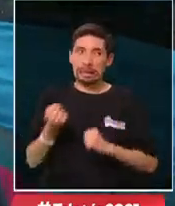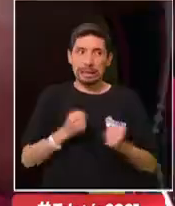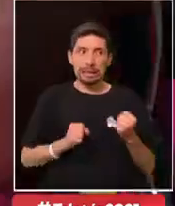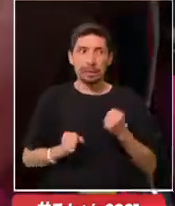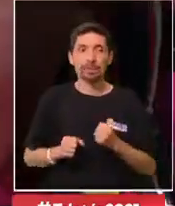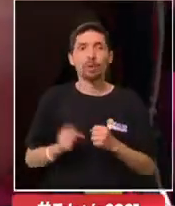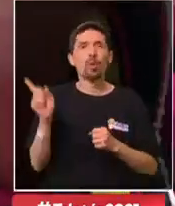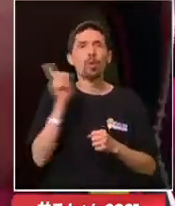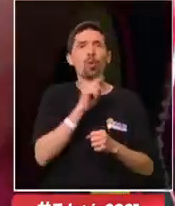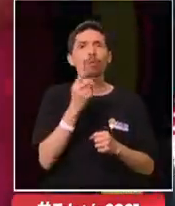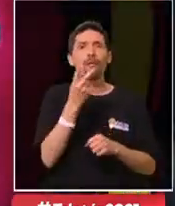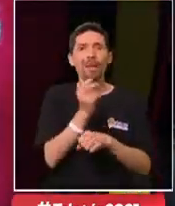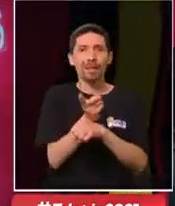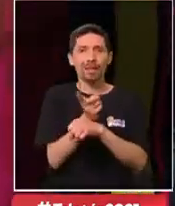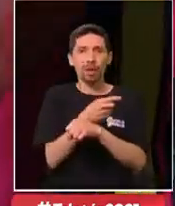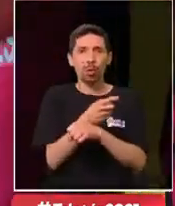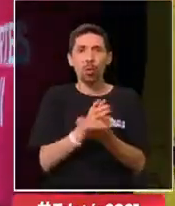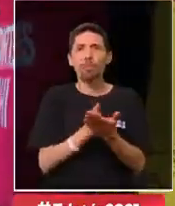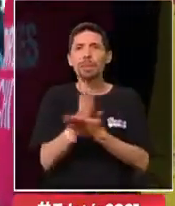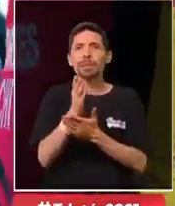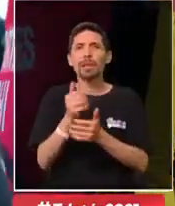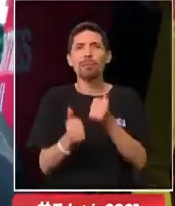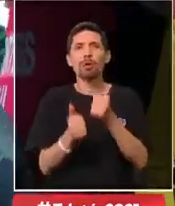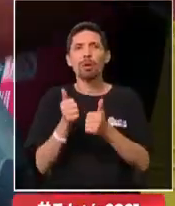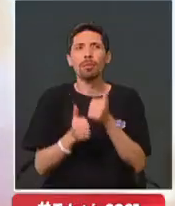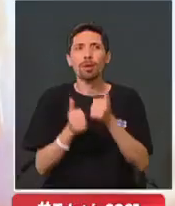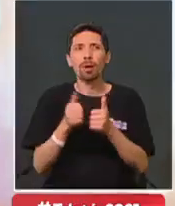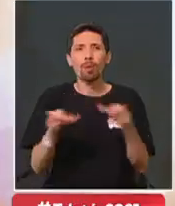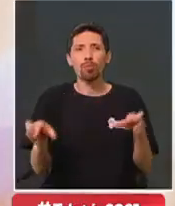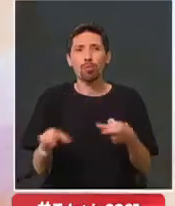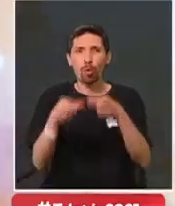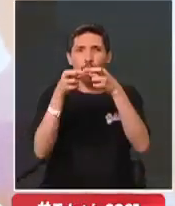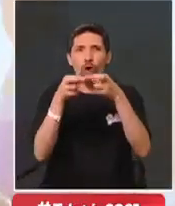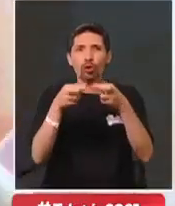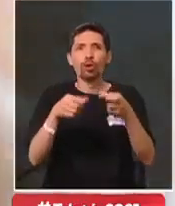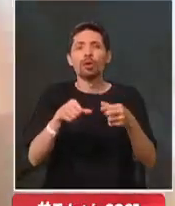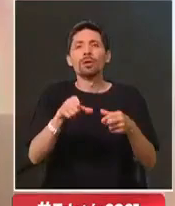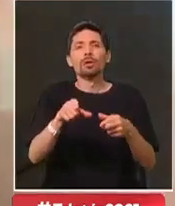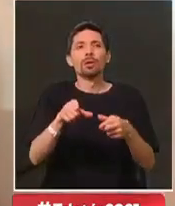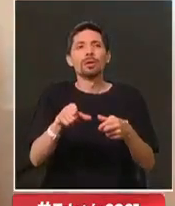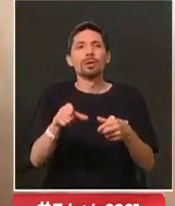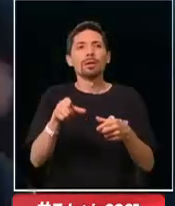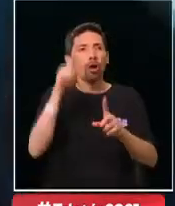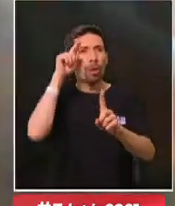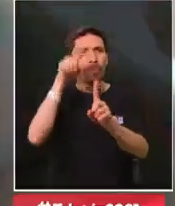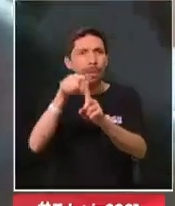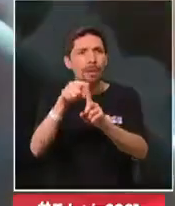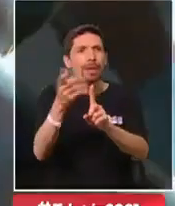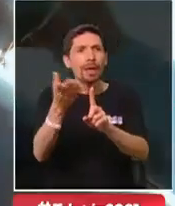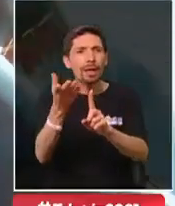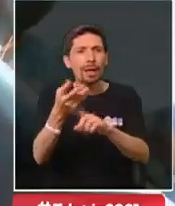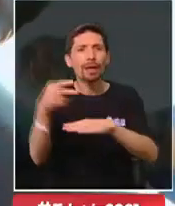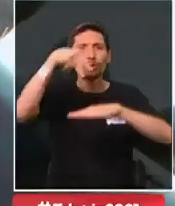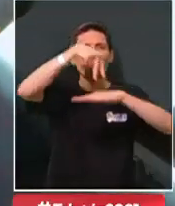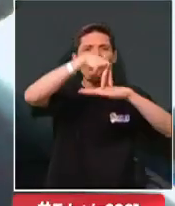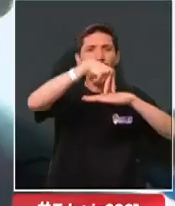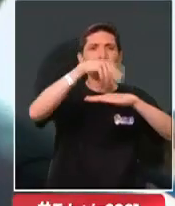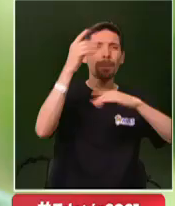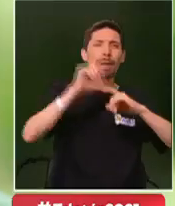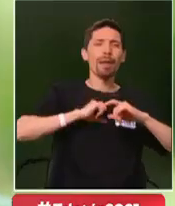20 segundos y largamos con el triatlón de Sprint Pucón. La meta no es subirse un podio, la meta es competir contra ella